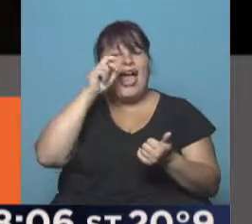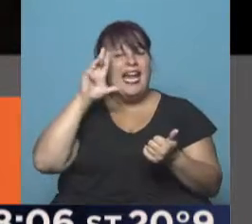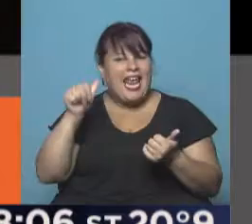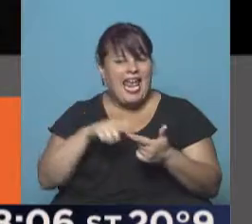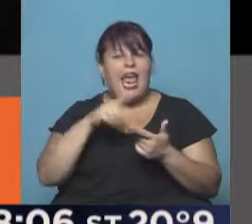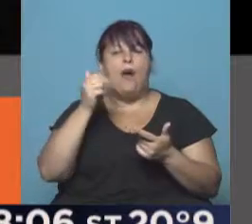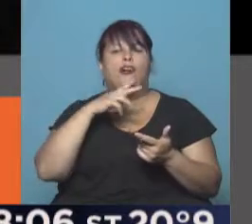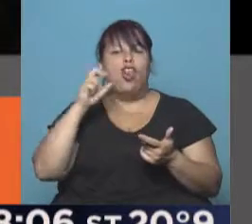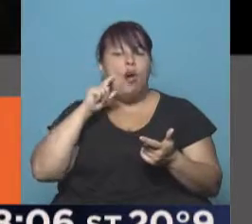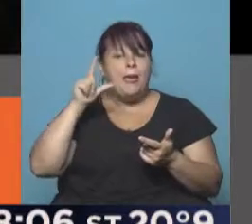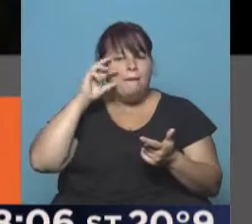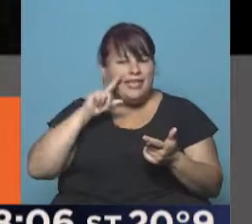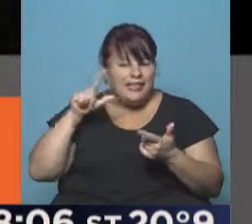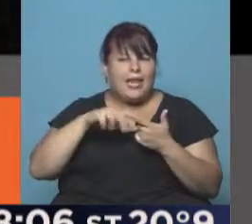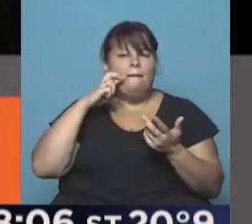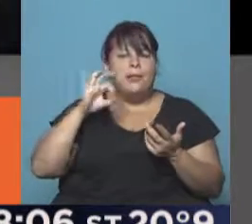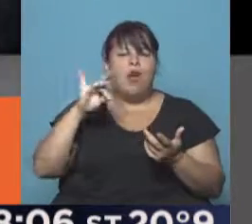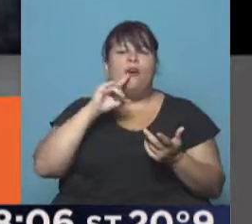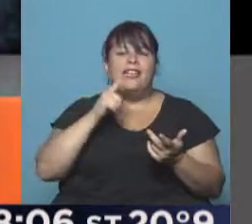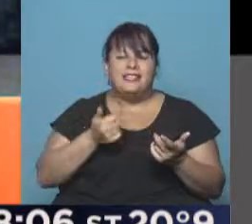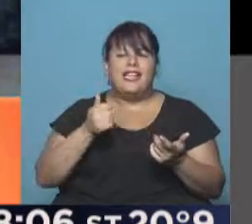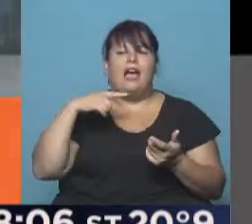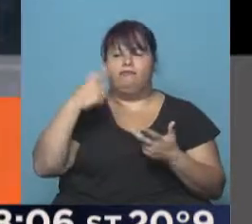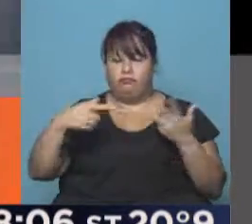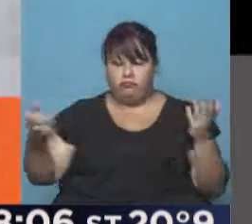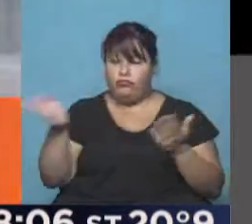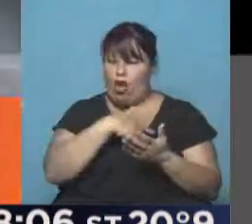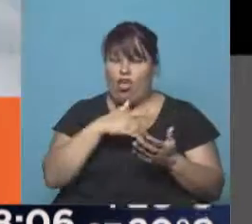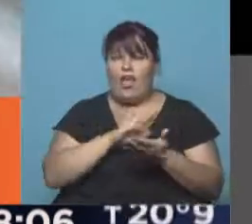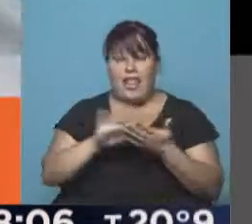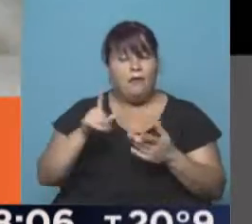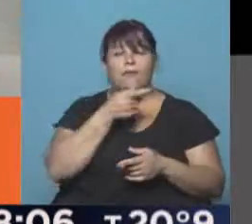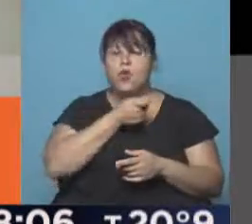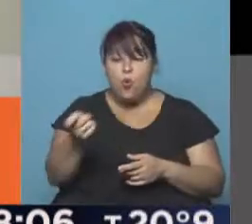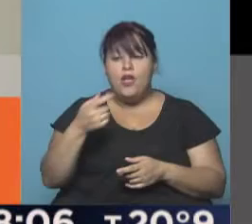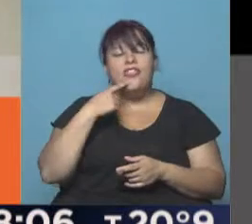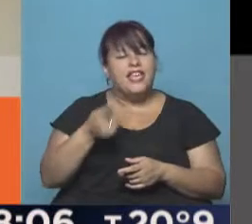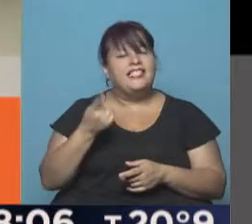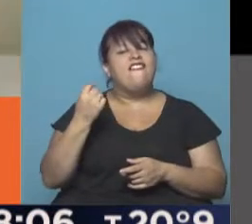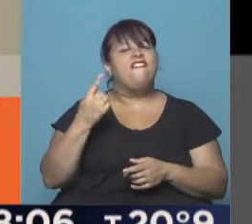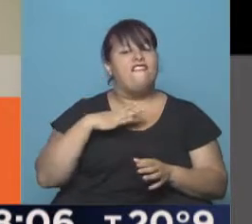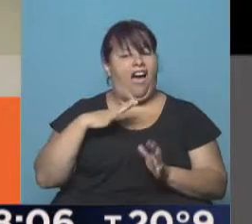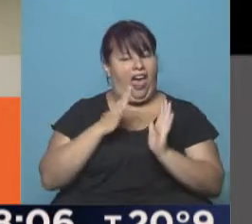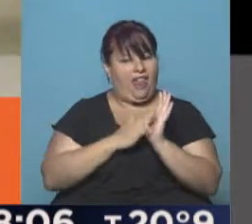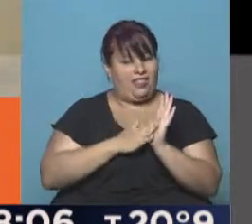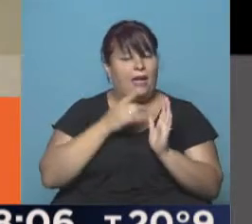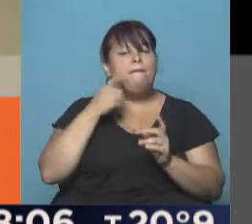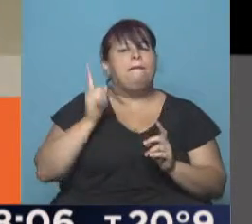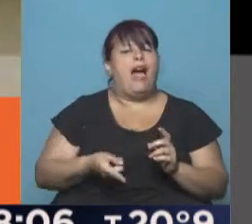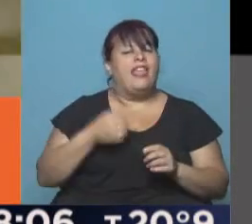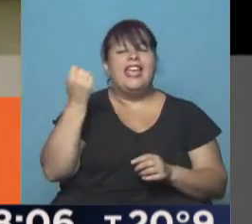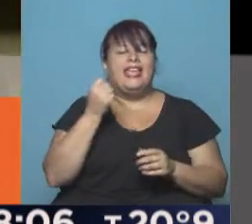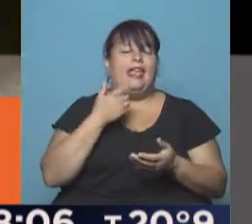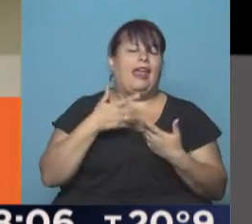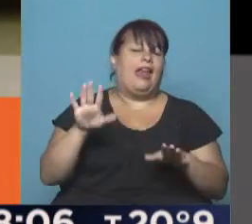bartolomé mitre juan pío podestá y guillermo gaínza paz la querella aseguró que hay falta de fundamento en la decisión que pretende